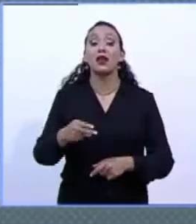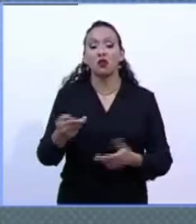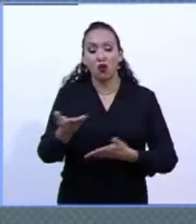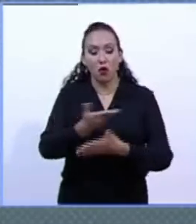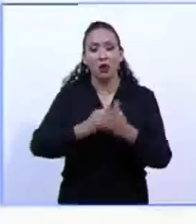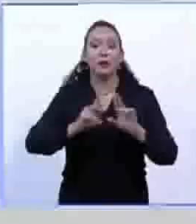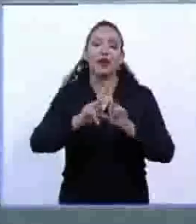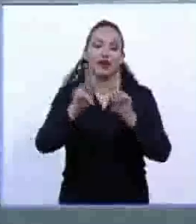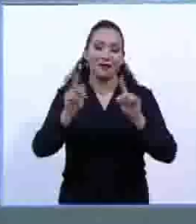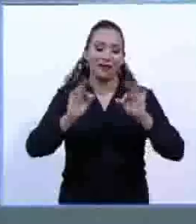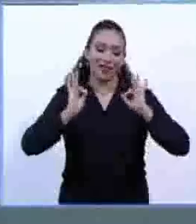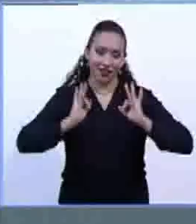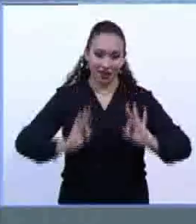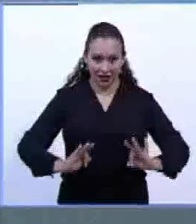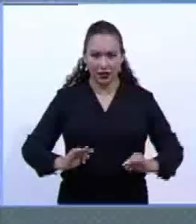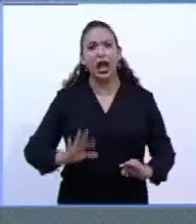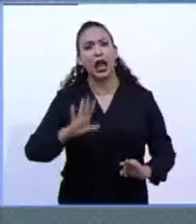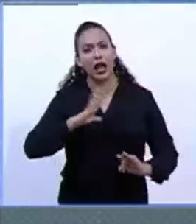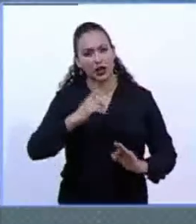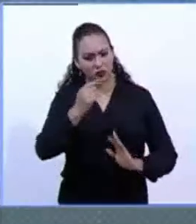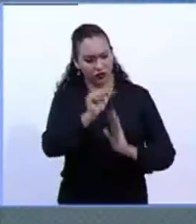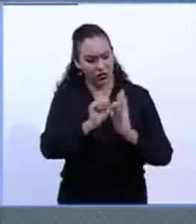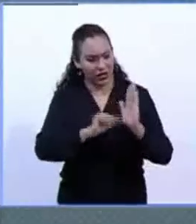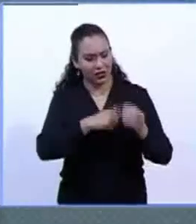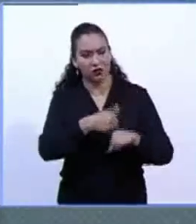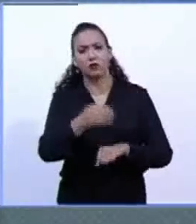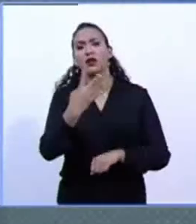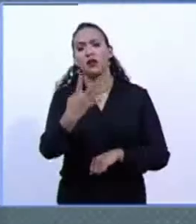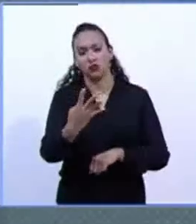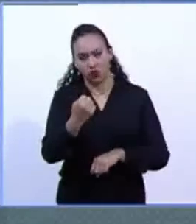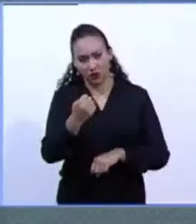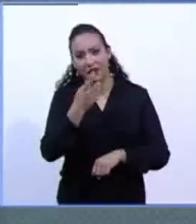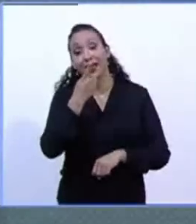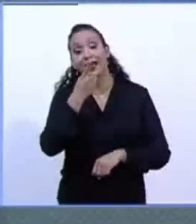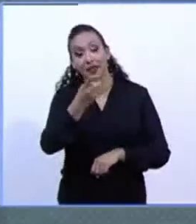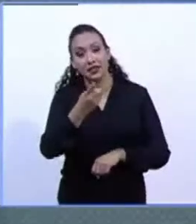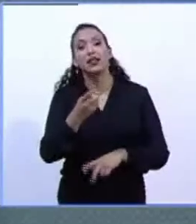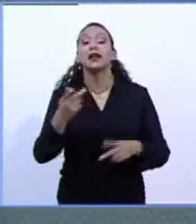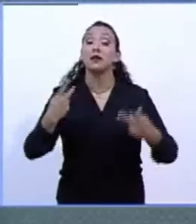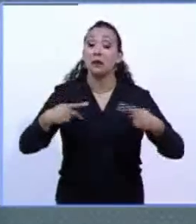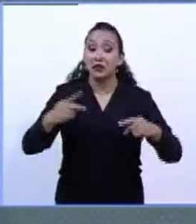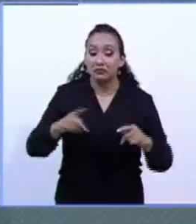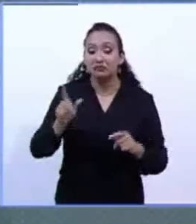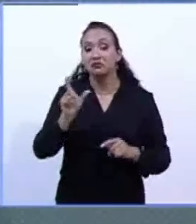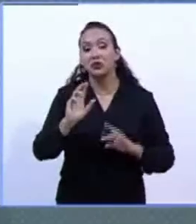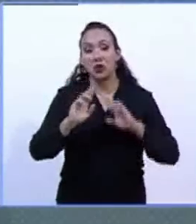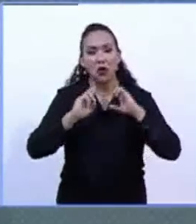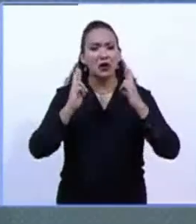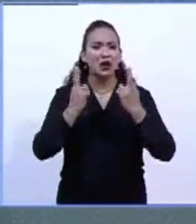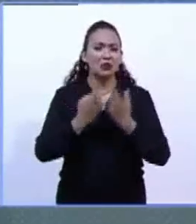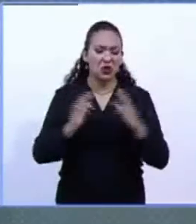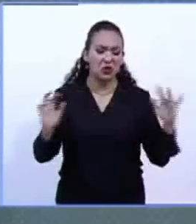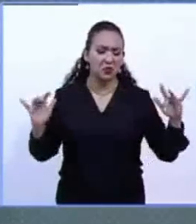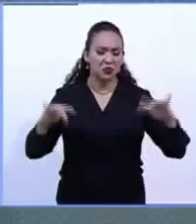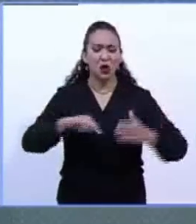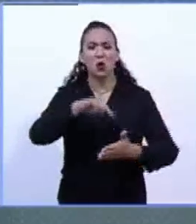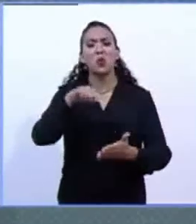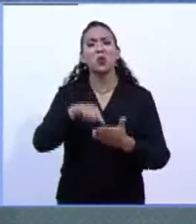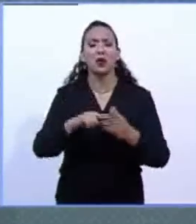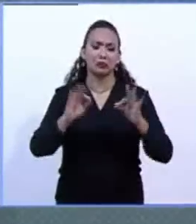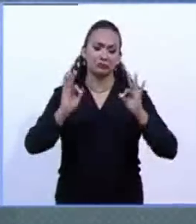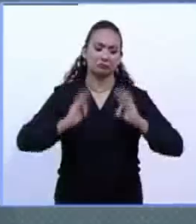el cual está protegido por el artículo 9 constitucional cuando se ejerce de manera pacífica y para cualquier objeto